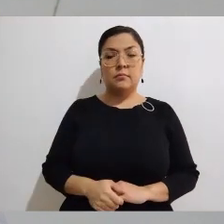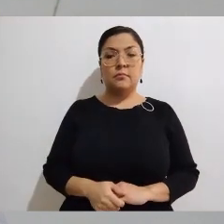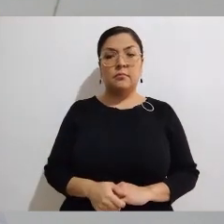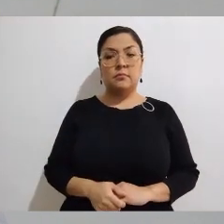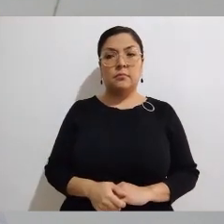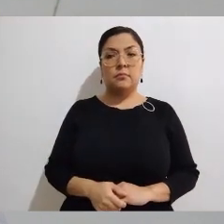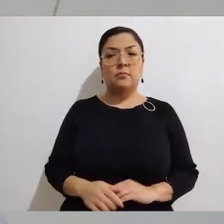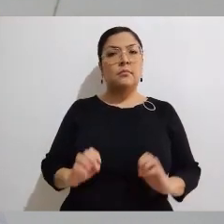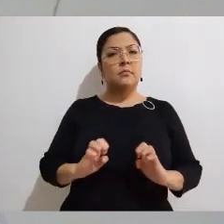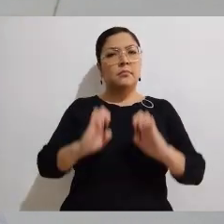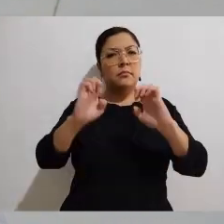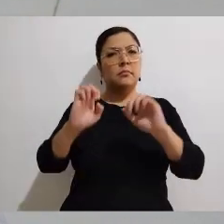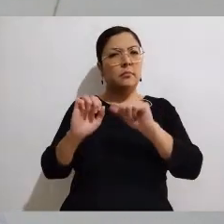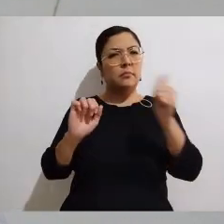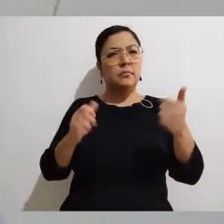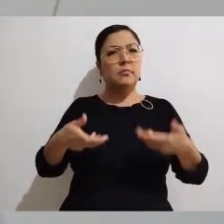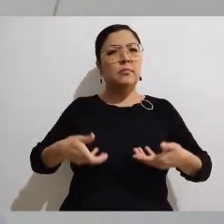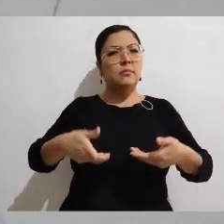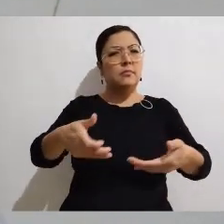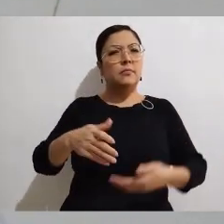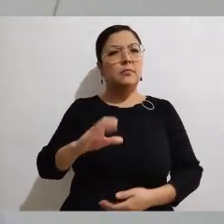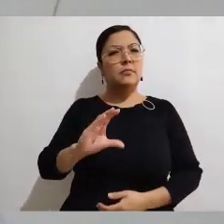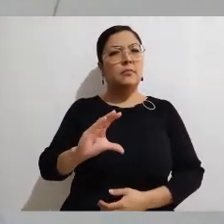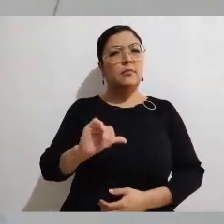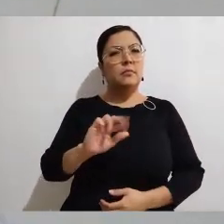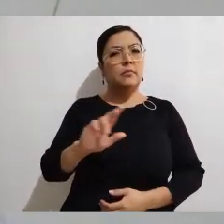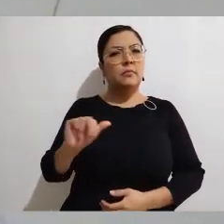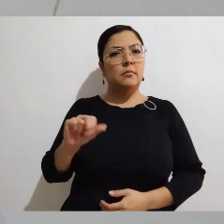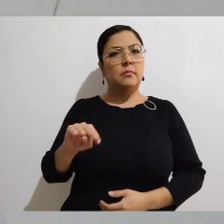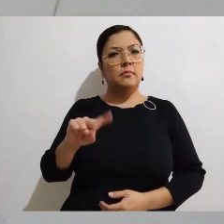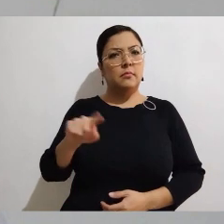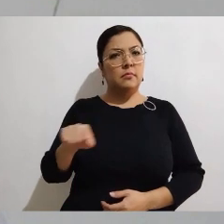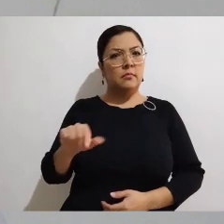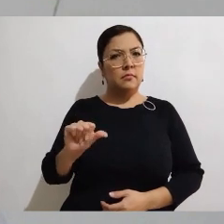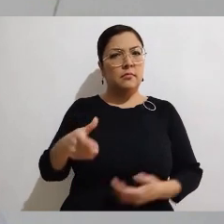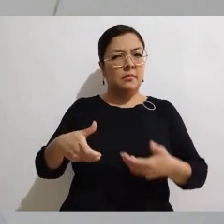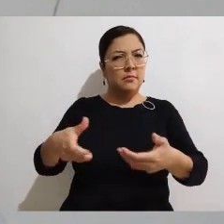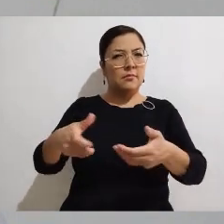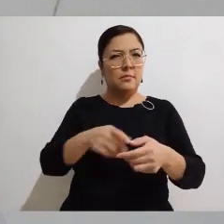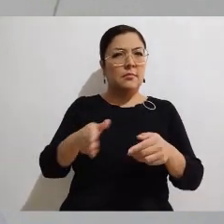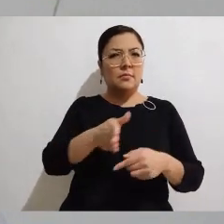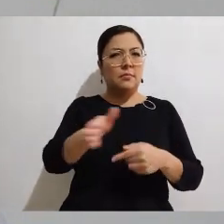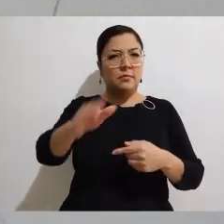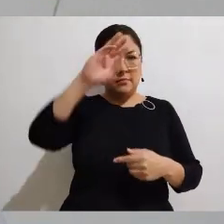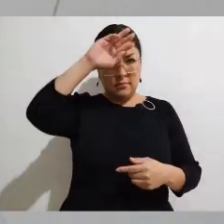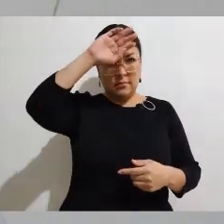a un inmueble allá por el Boulevard Venustiano Carranza rumbo a la salida a Monterrey. Ese inmueble